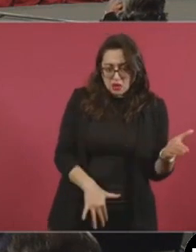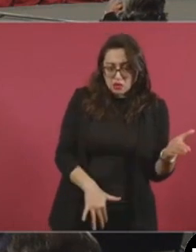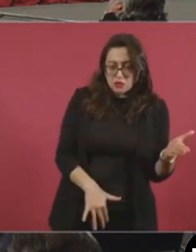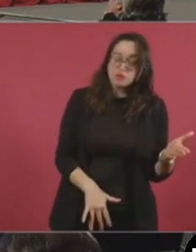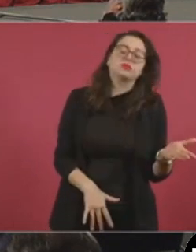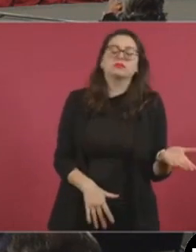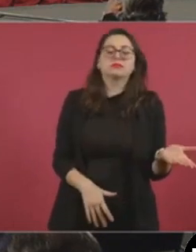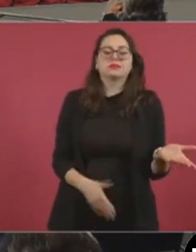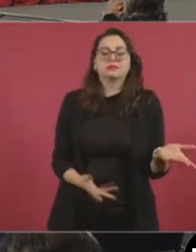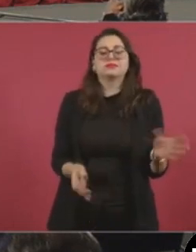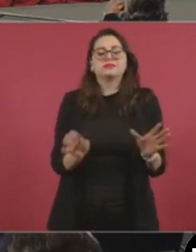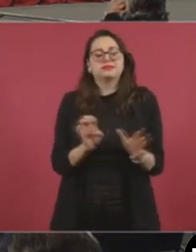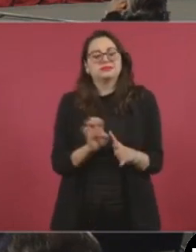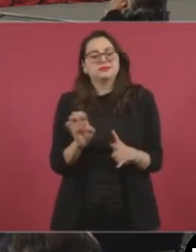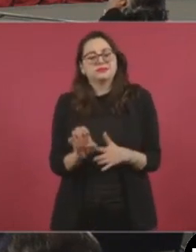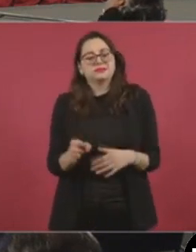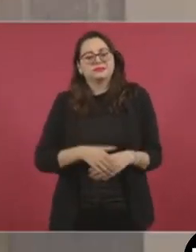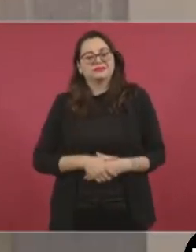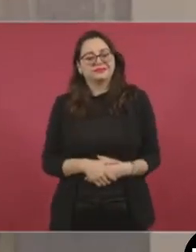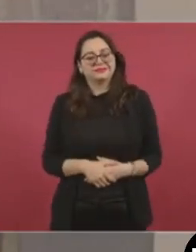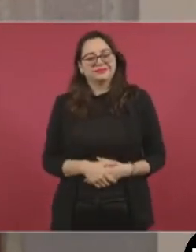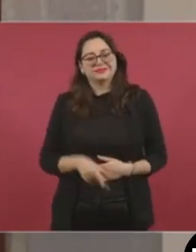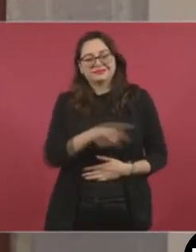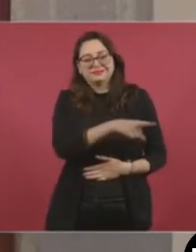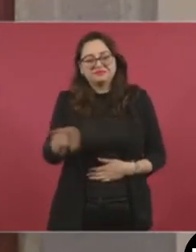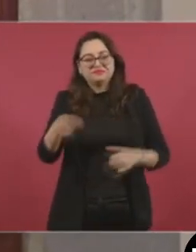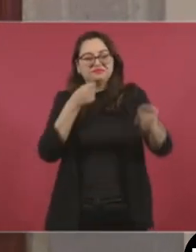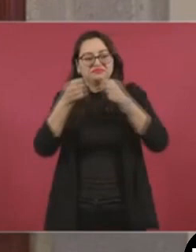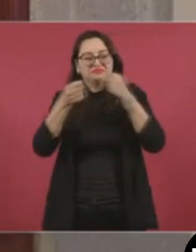Si ustedes no lo habían leído, imagínense el pueblo.